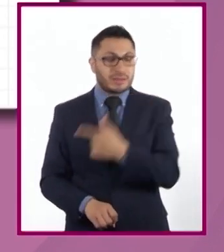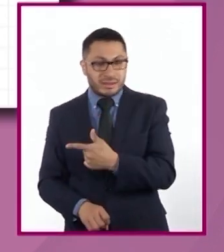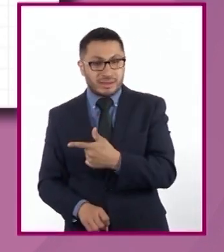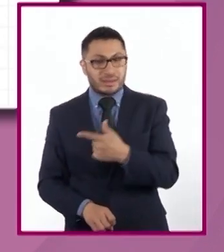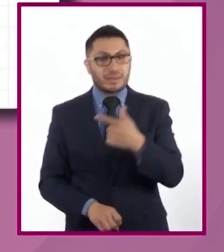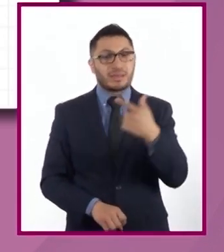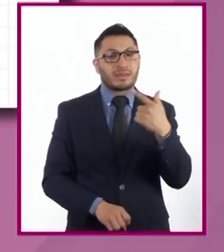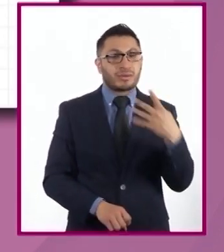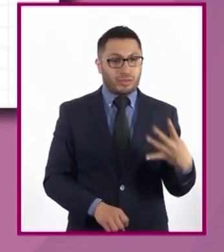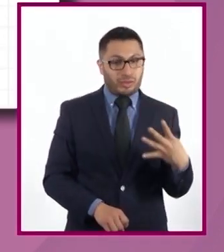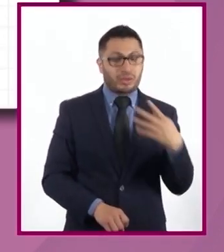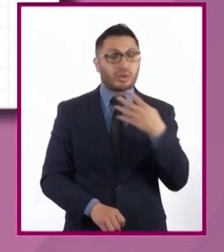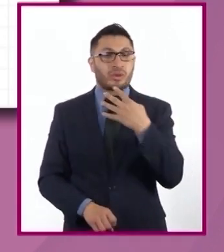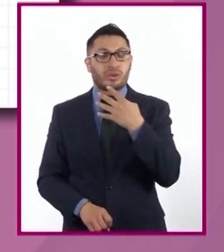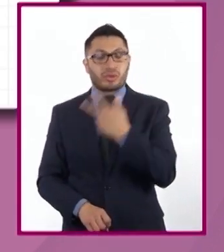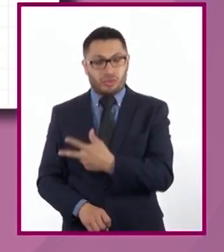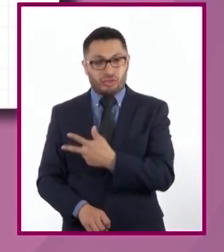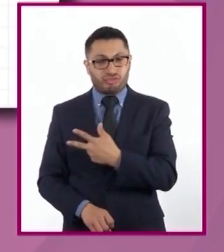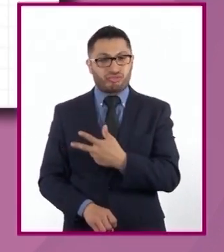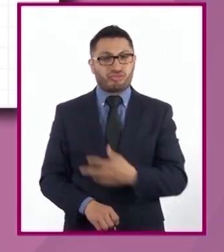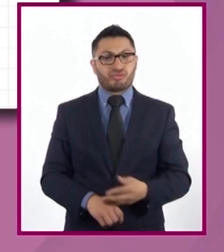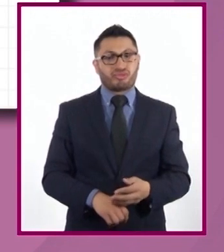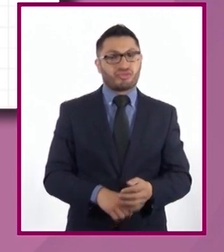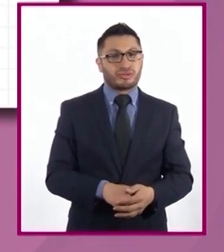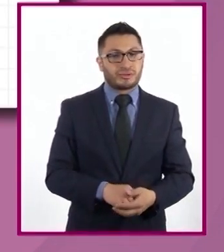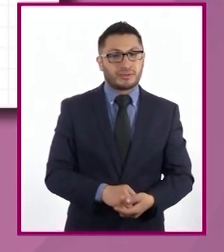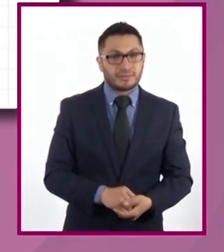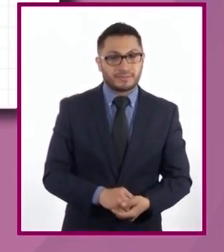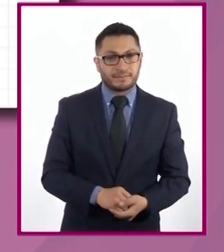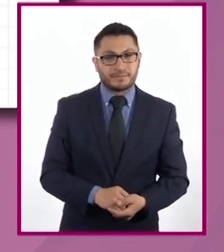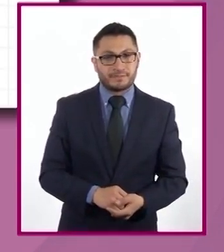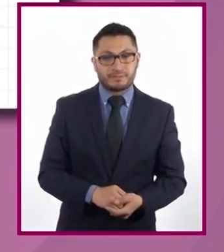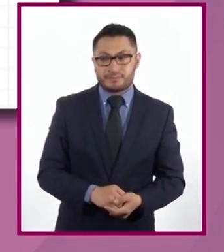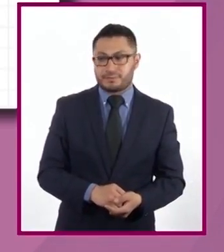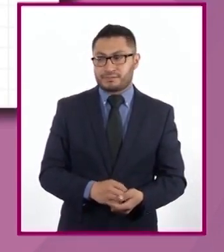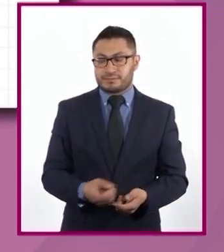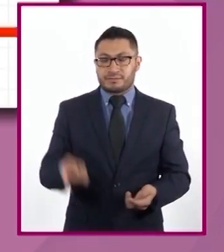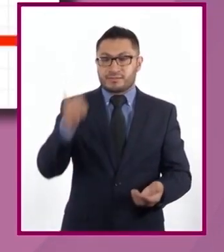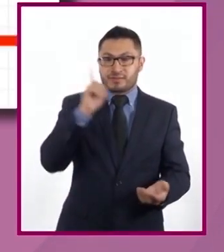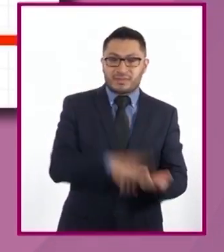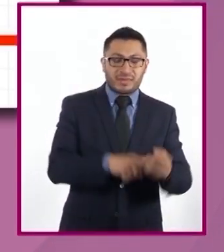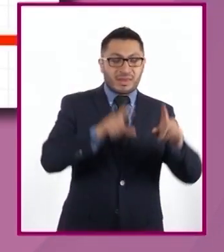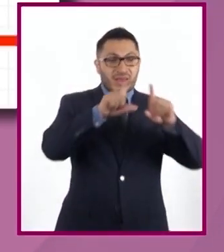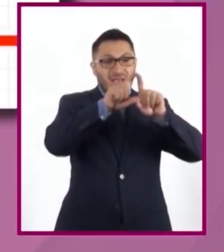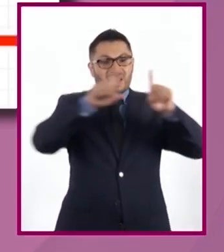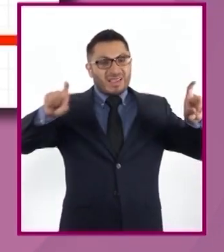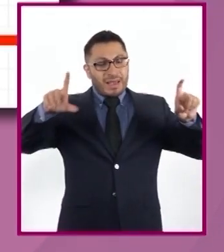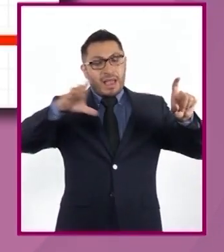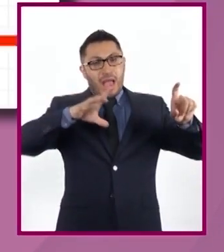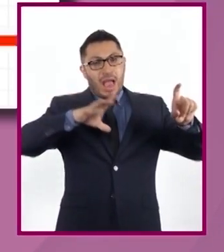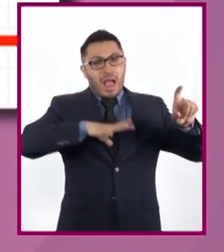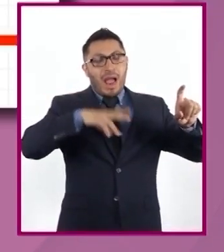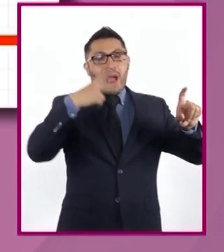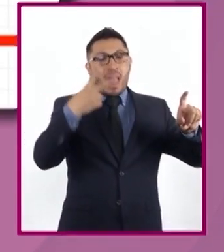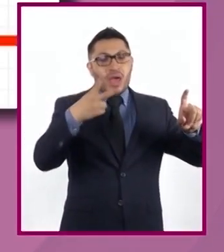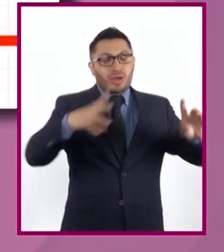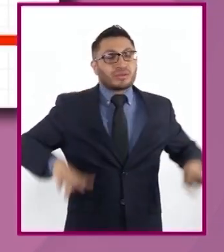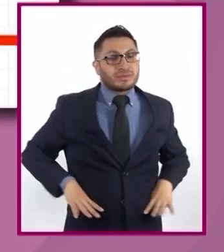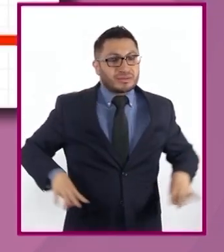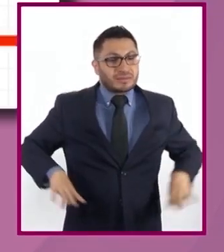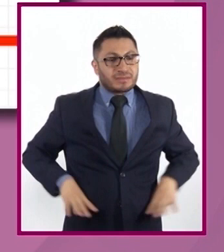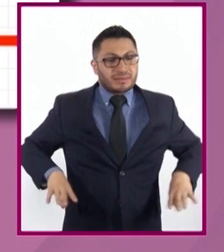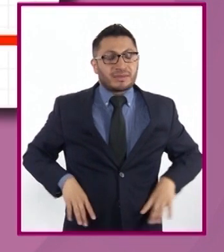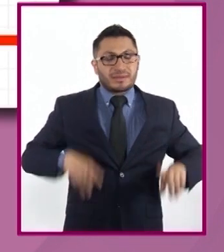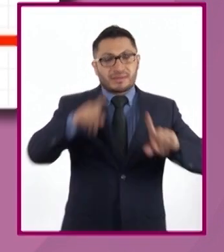7 y el 4 con el 8. En la parte interna de las paralelas se forman dos parejas de